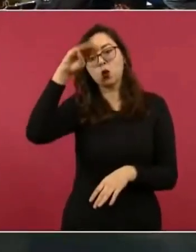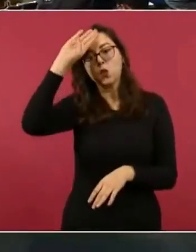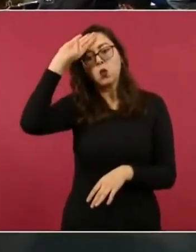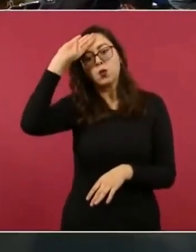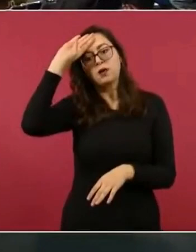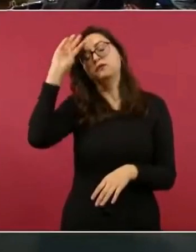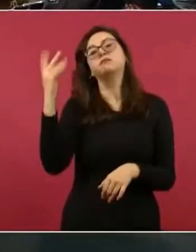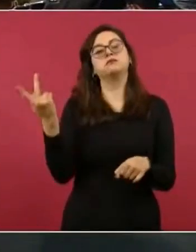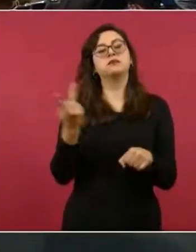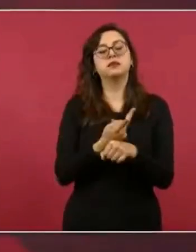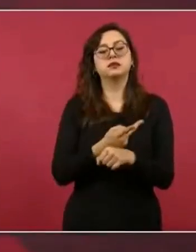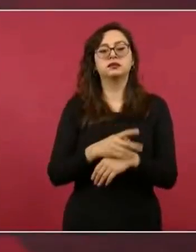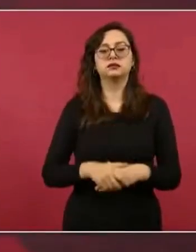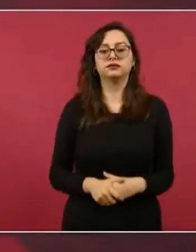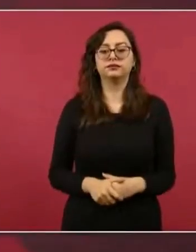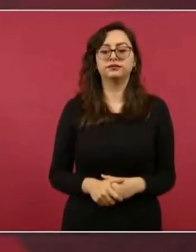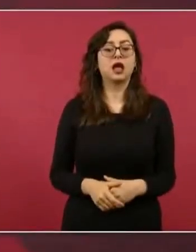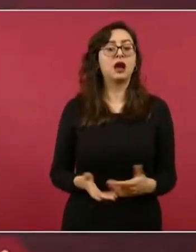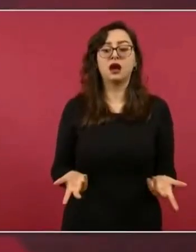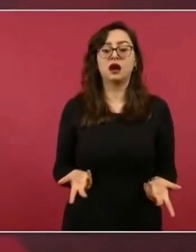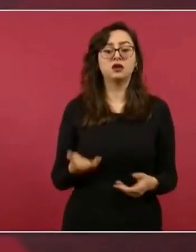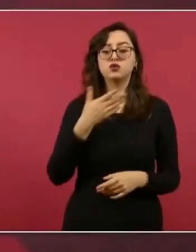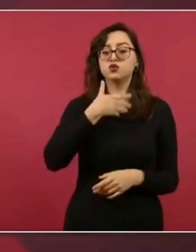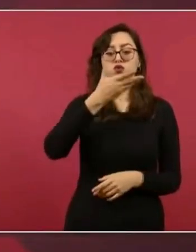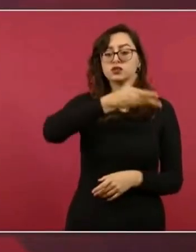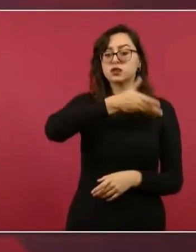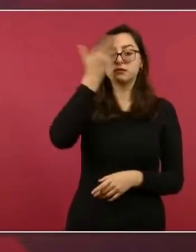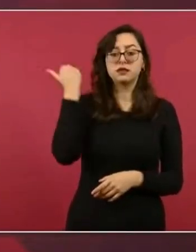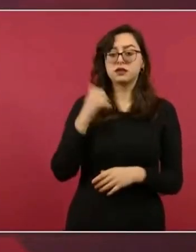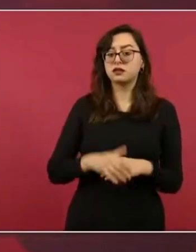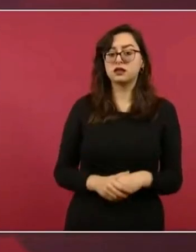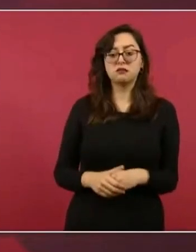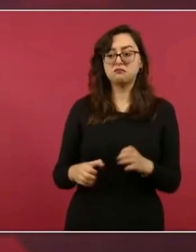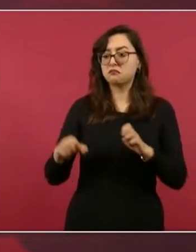no sabía yo lo del cambio de embajadores, nada más.